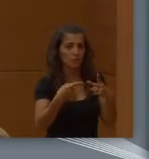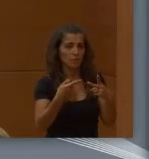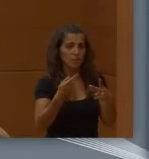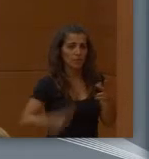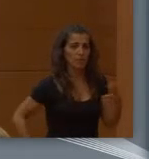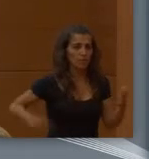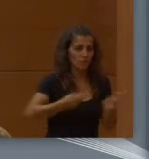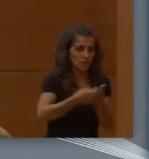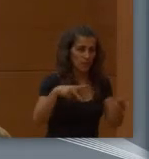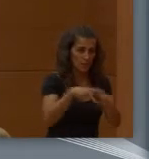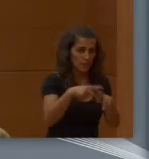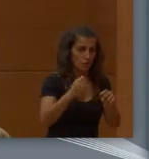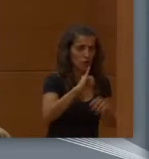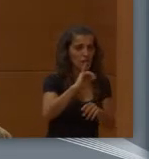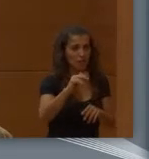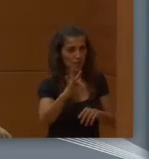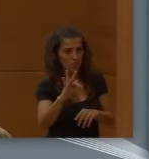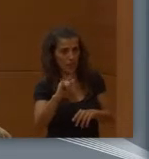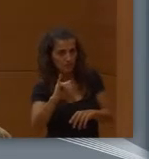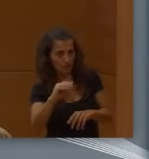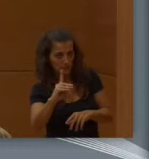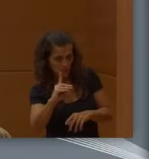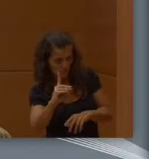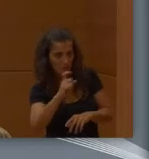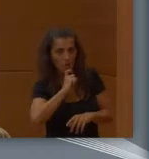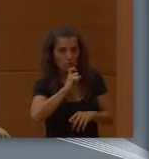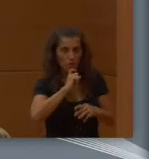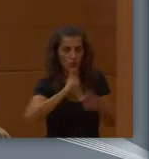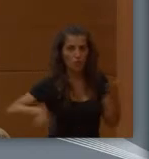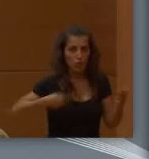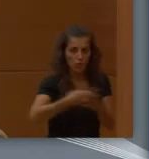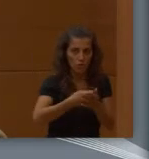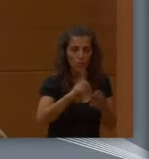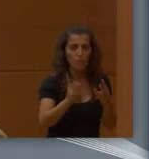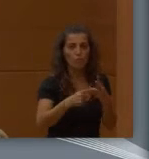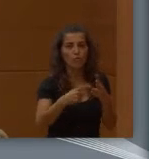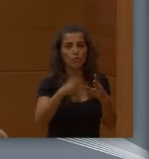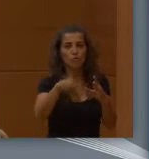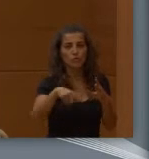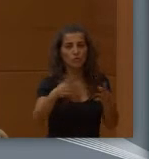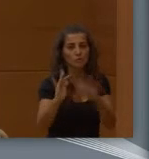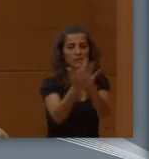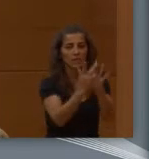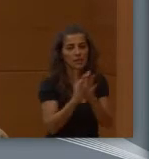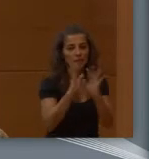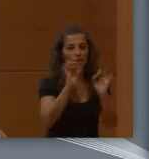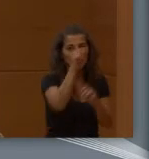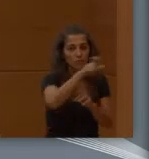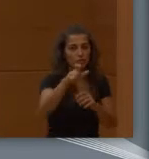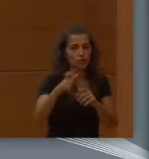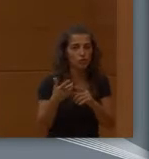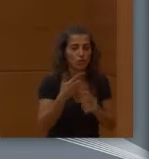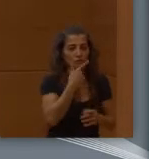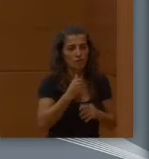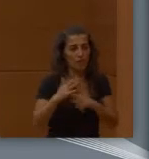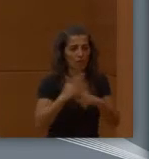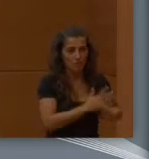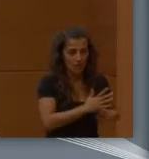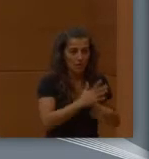la financiación en I+D, la relación entre las personas en riesgo de